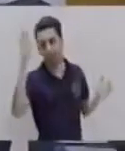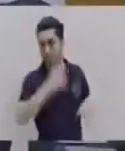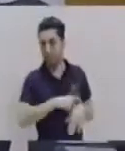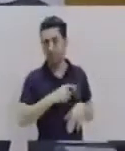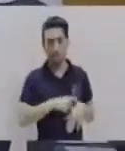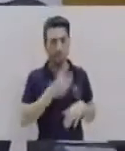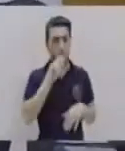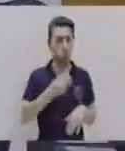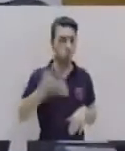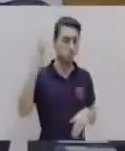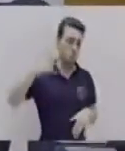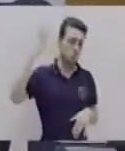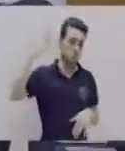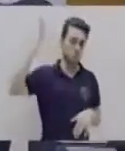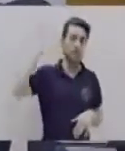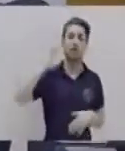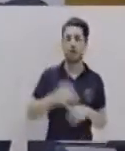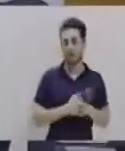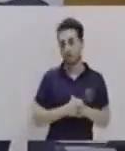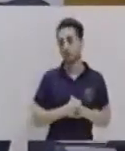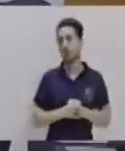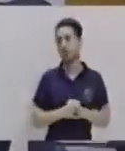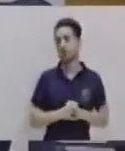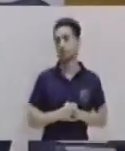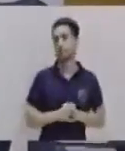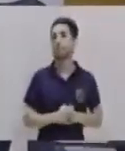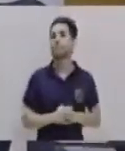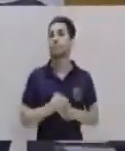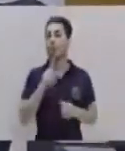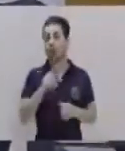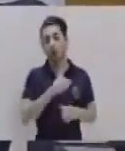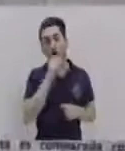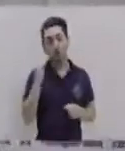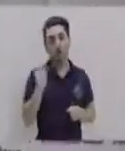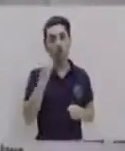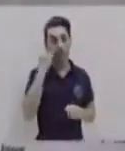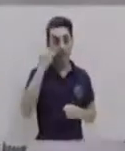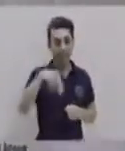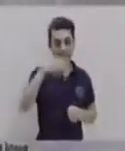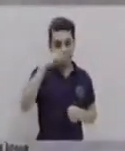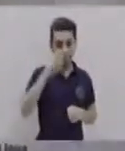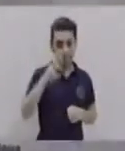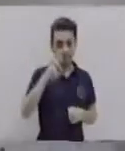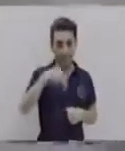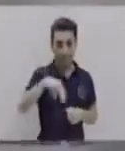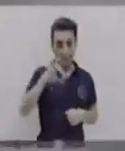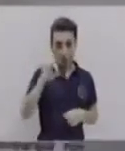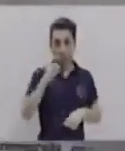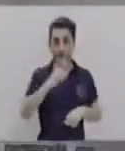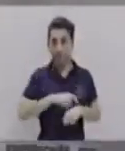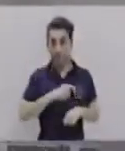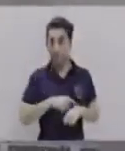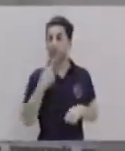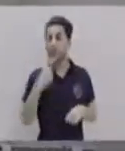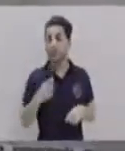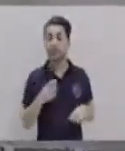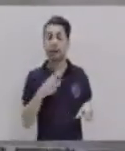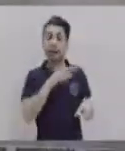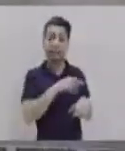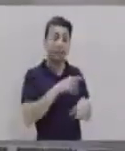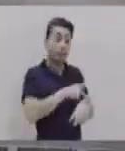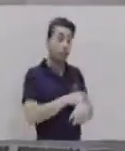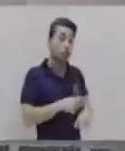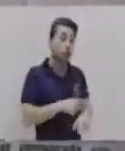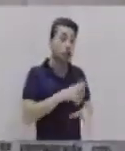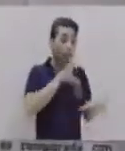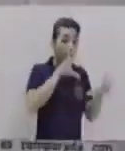Renacimiento. Ese es el contexto externo de nuestra historia. Y el interno es un dato curioso, tal vez no te habías fijado, pero la historia de Romeo y